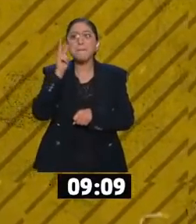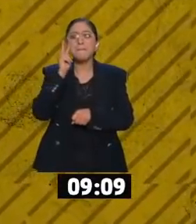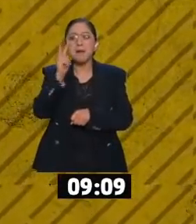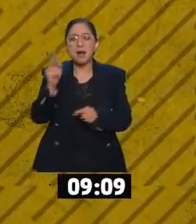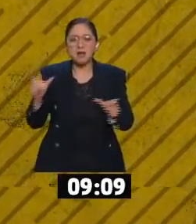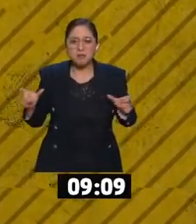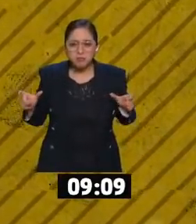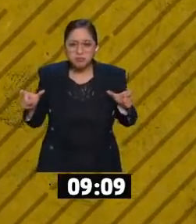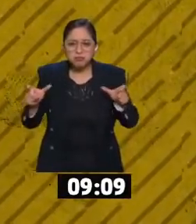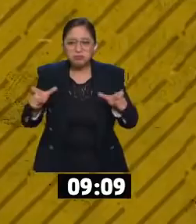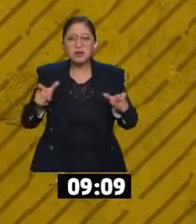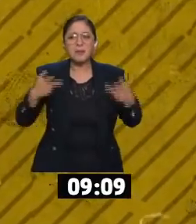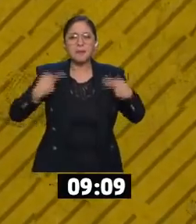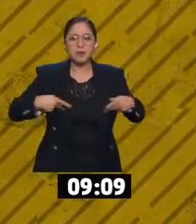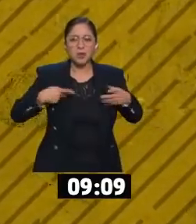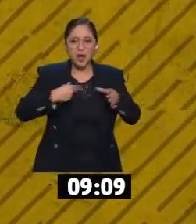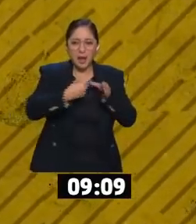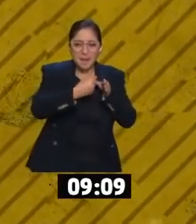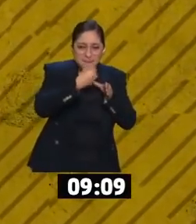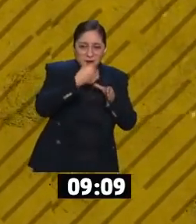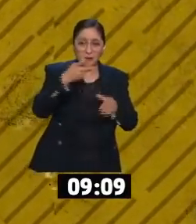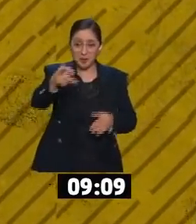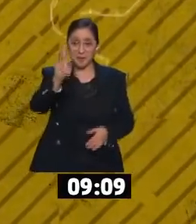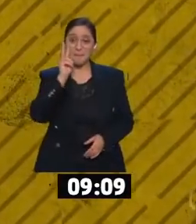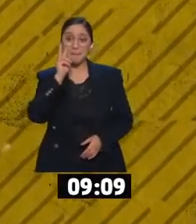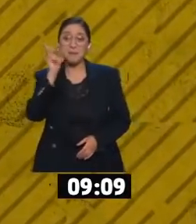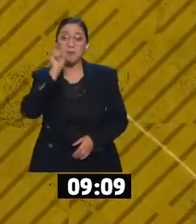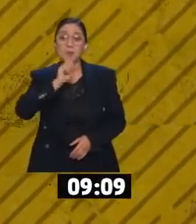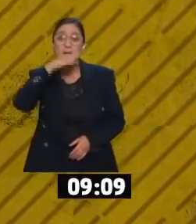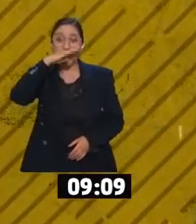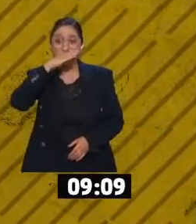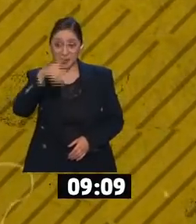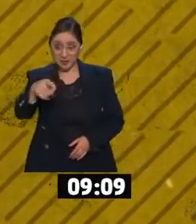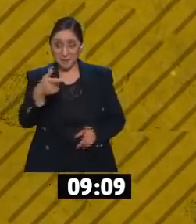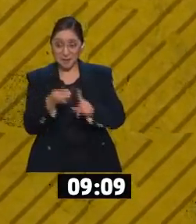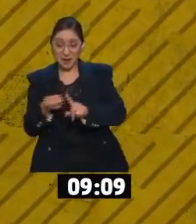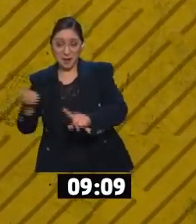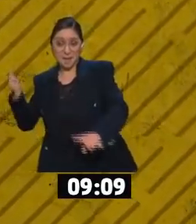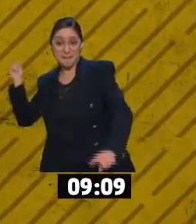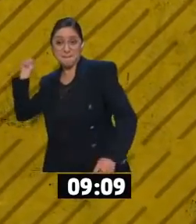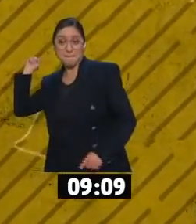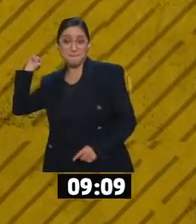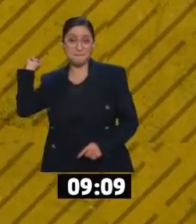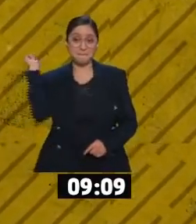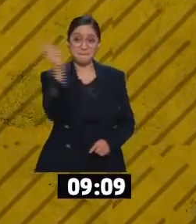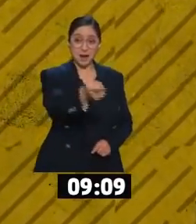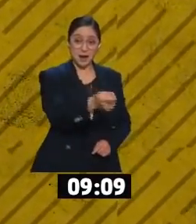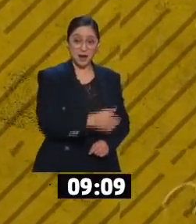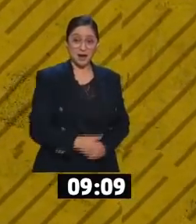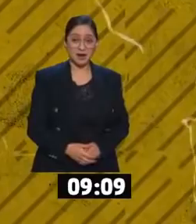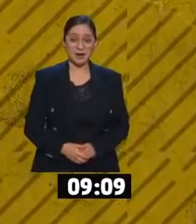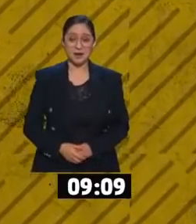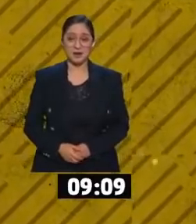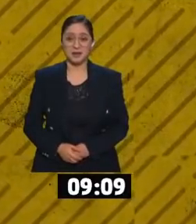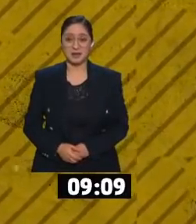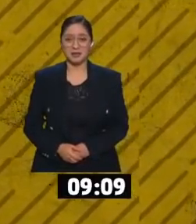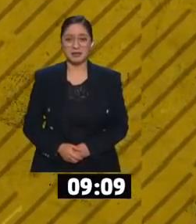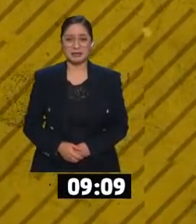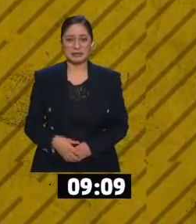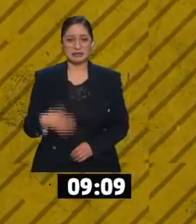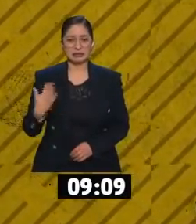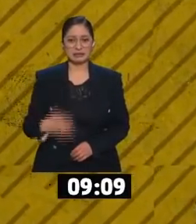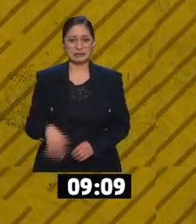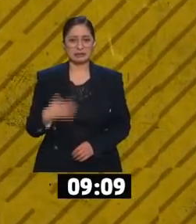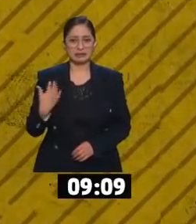el merenguero. Sí, sí, La pero mira, ahí va la elotera. de los elotes. Vea además la actitud. Guau. ¿Sabe